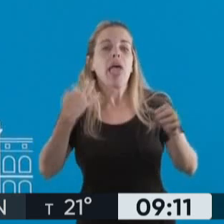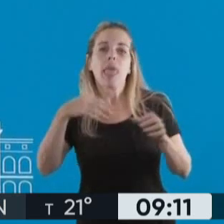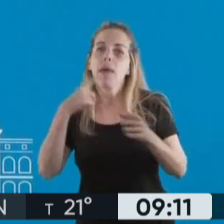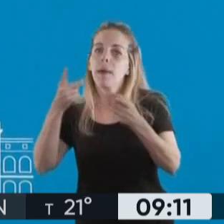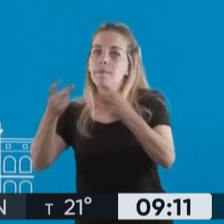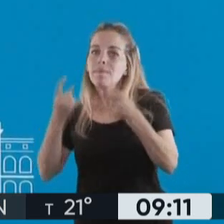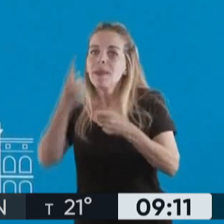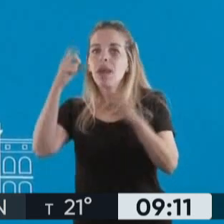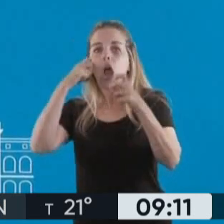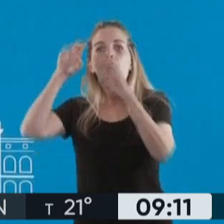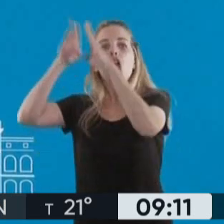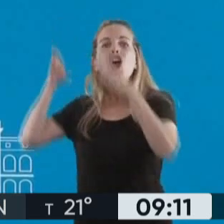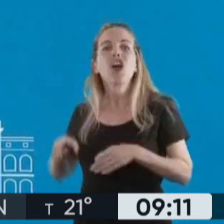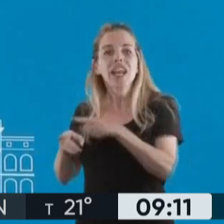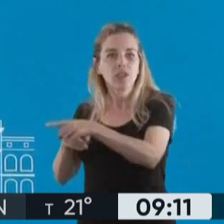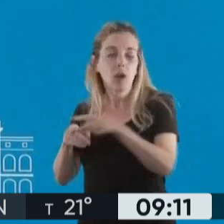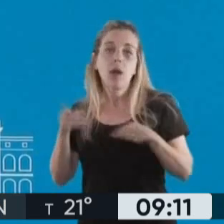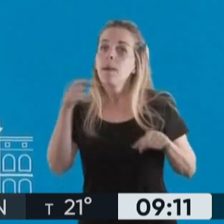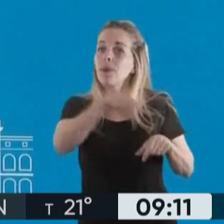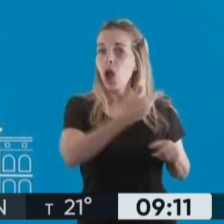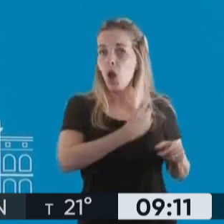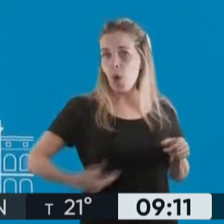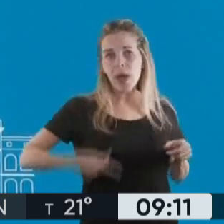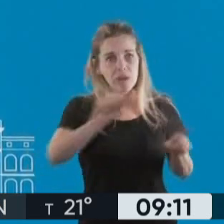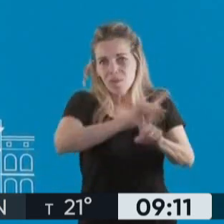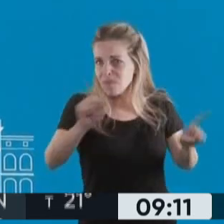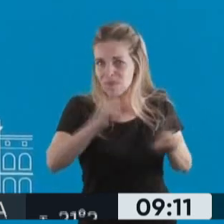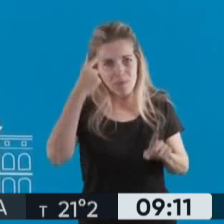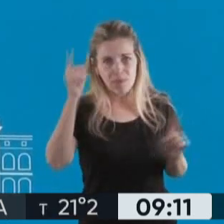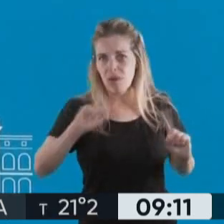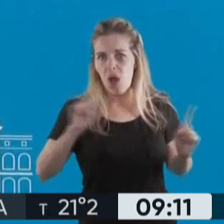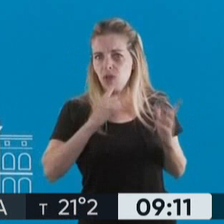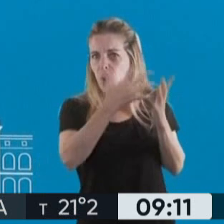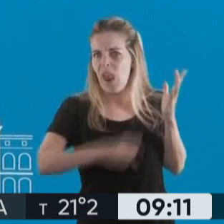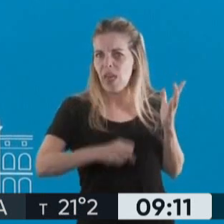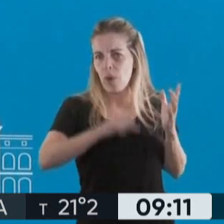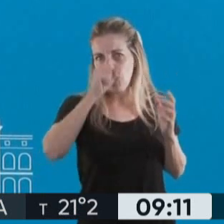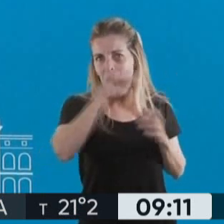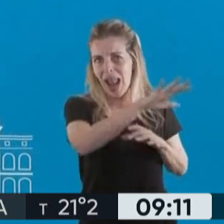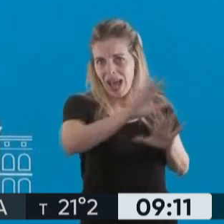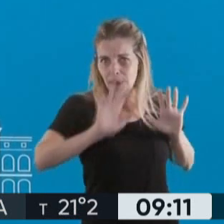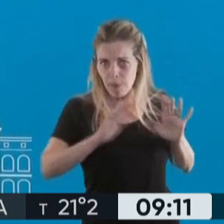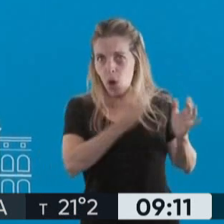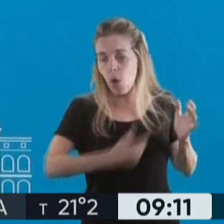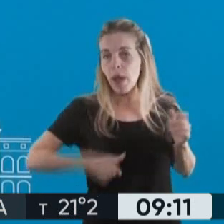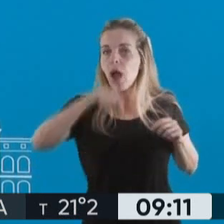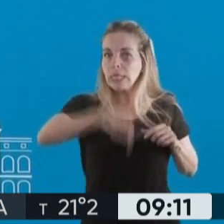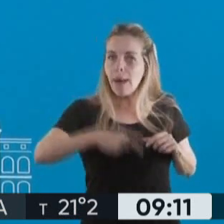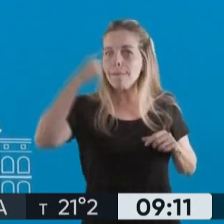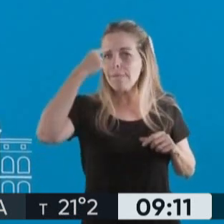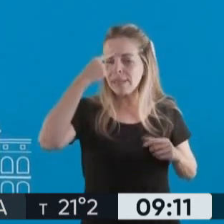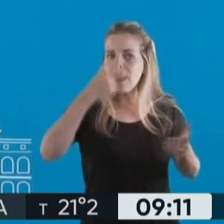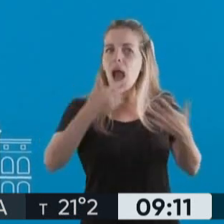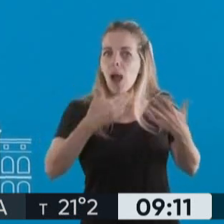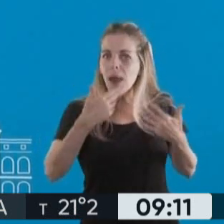el Gobierno no lo va a hacer, ni tiene pensado enviarlo al Congreso, y el Gobierno sí está estudiando, y ustedes ya lo saben, y